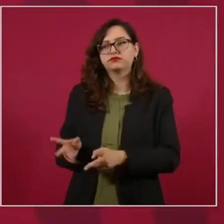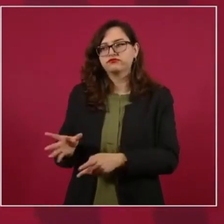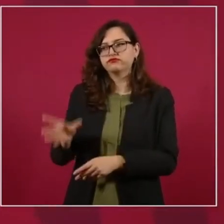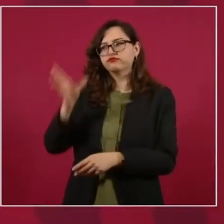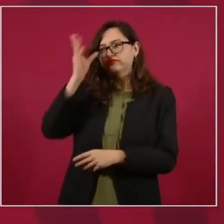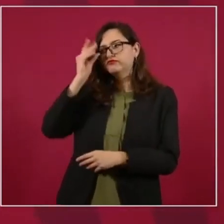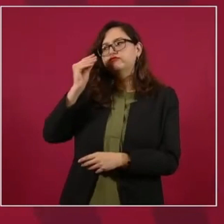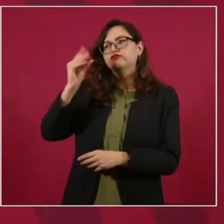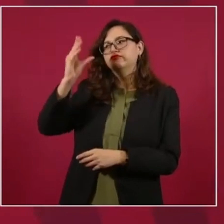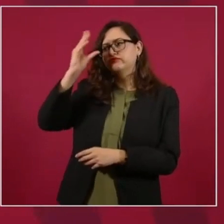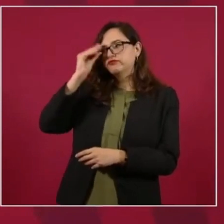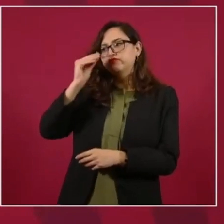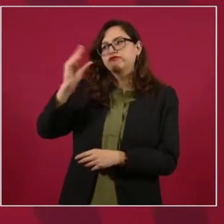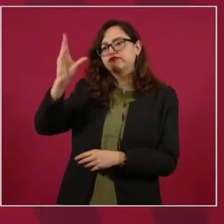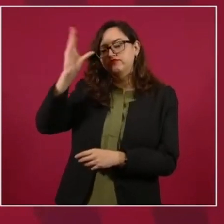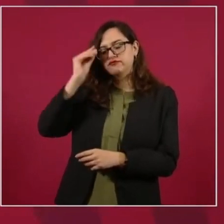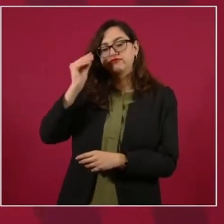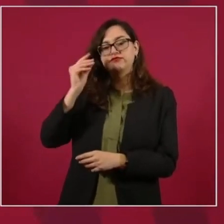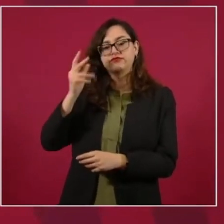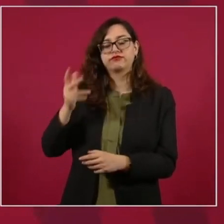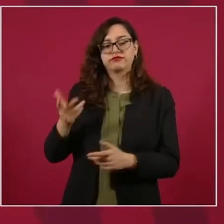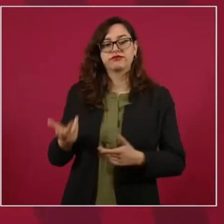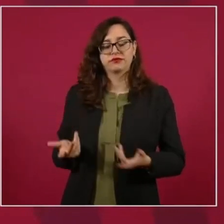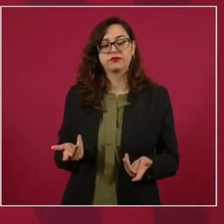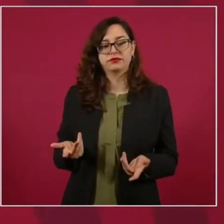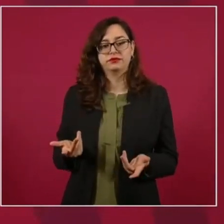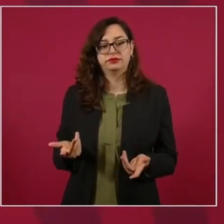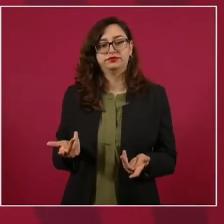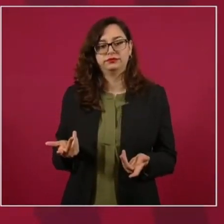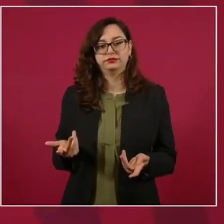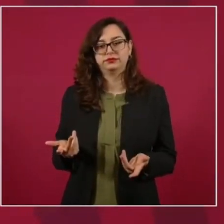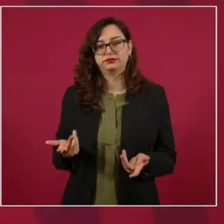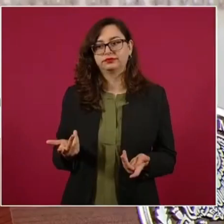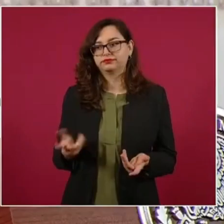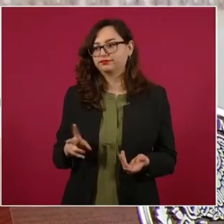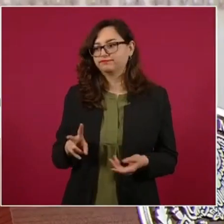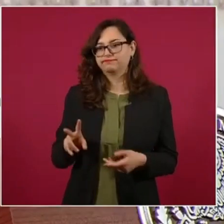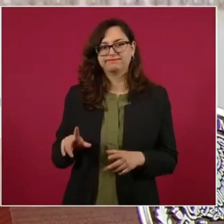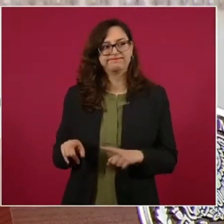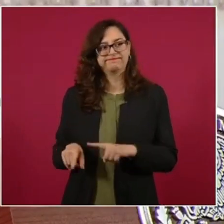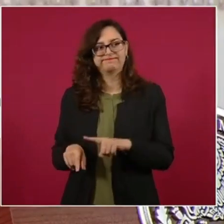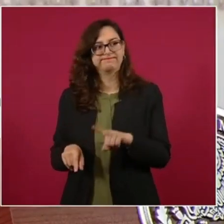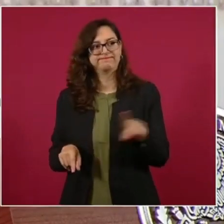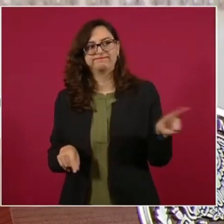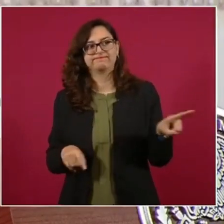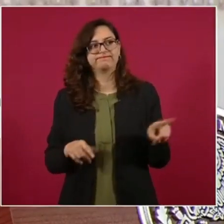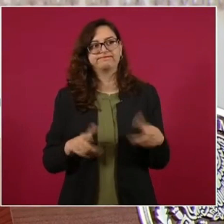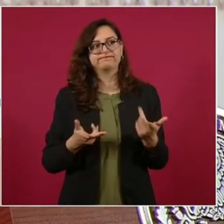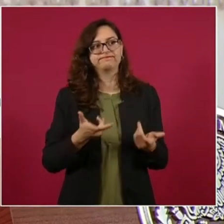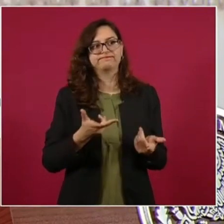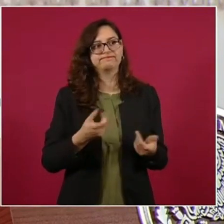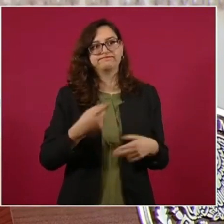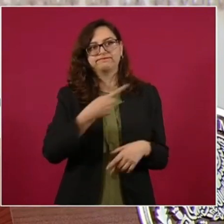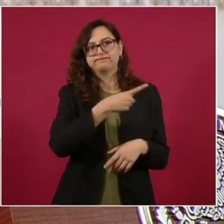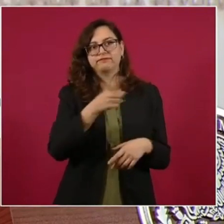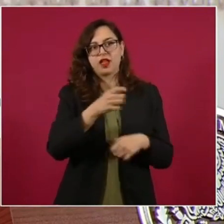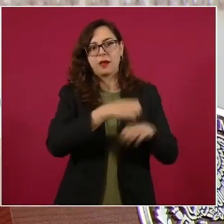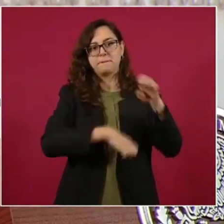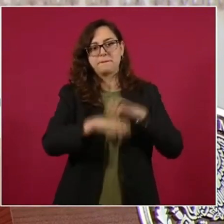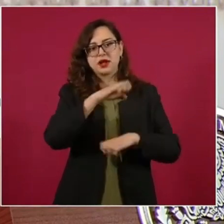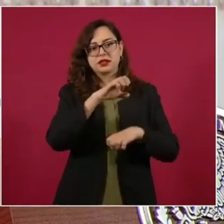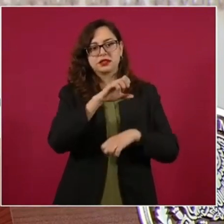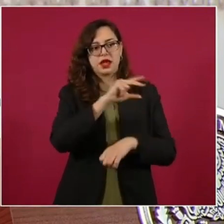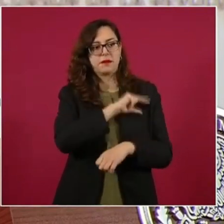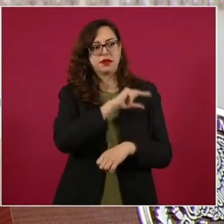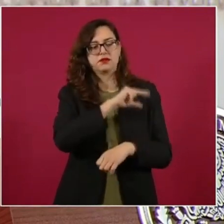y hablaban de los atropellos de las empresas extranjeras, de las guardias